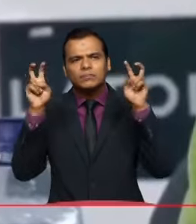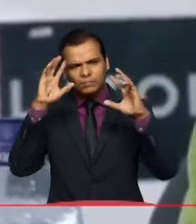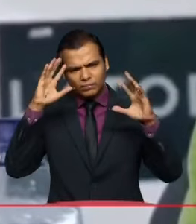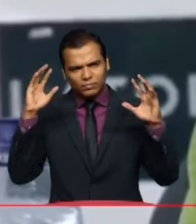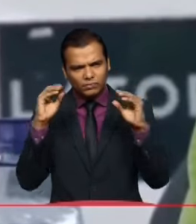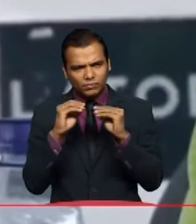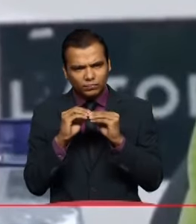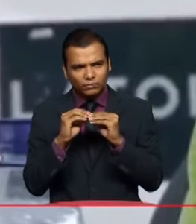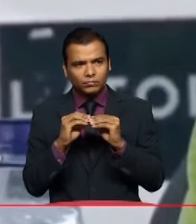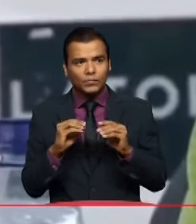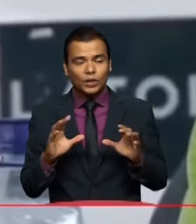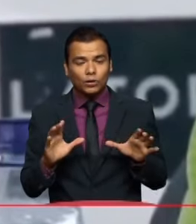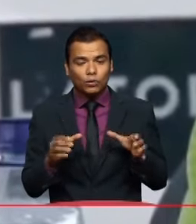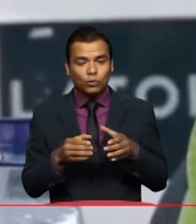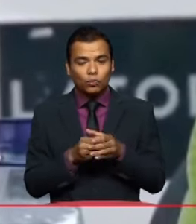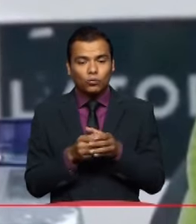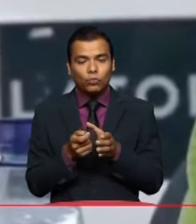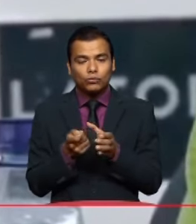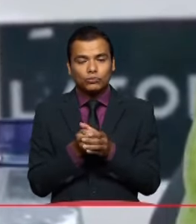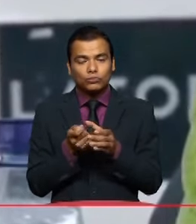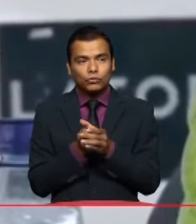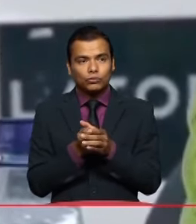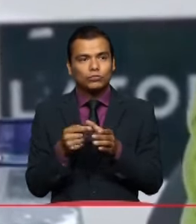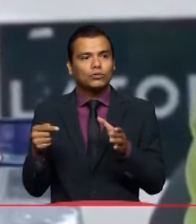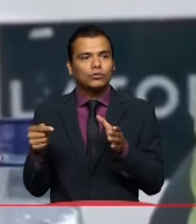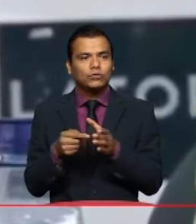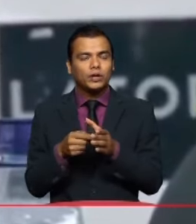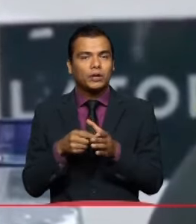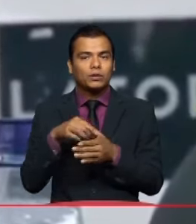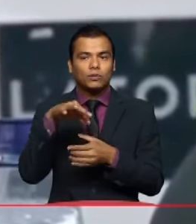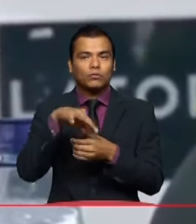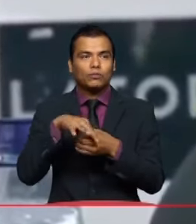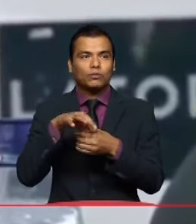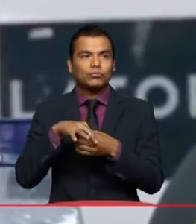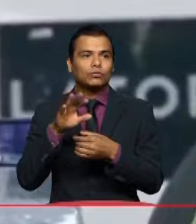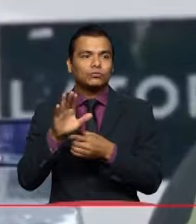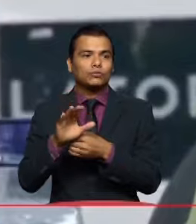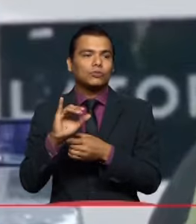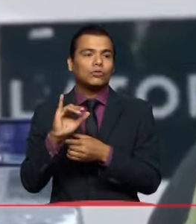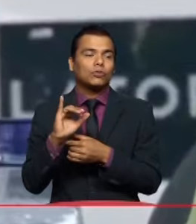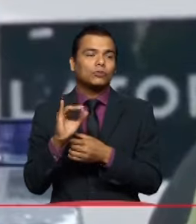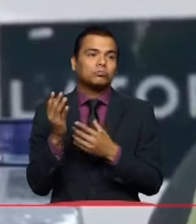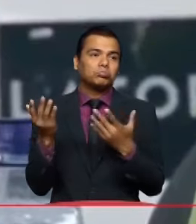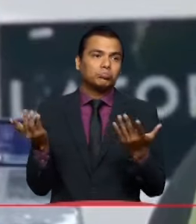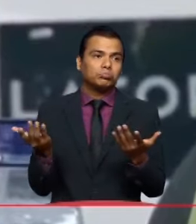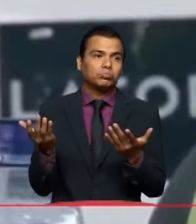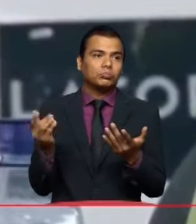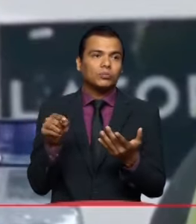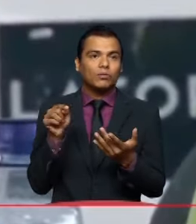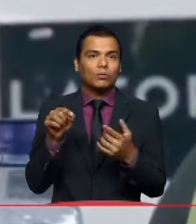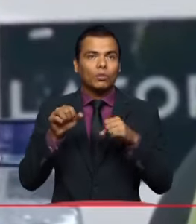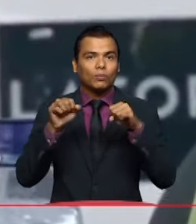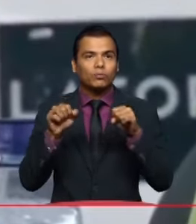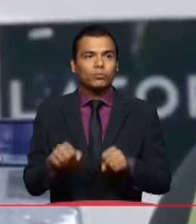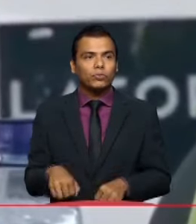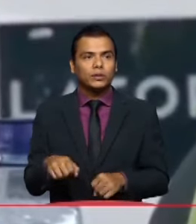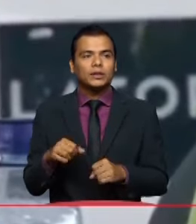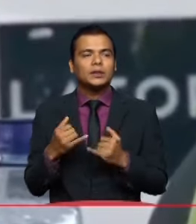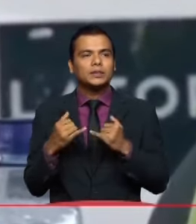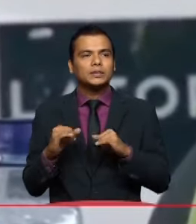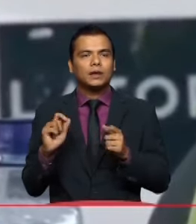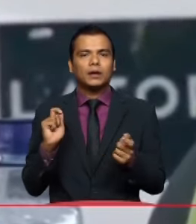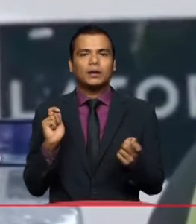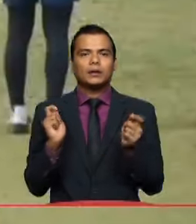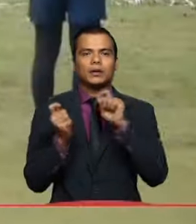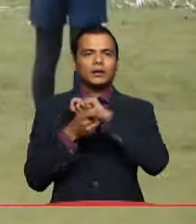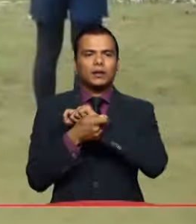que los asociados votemos positivamente o favorablemente la conversión, digamos, a